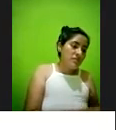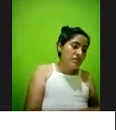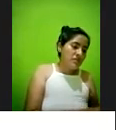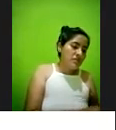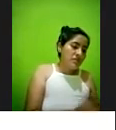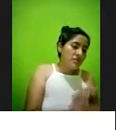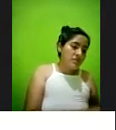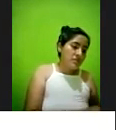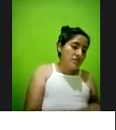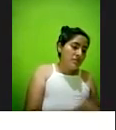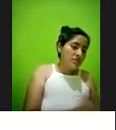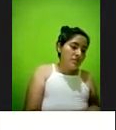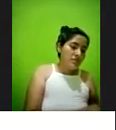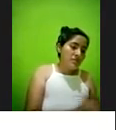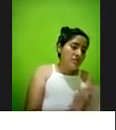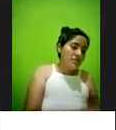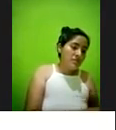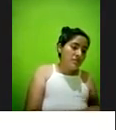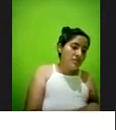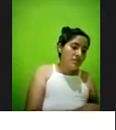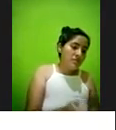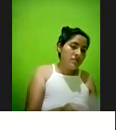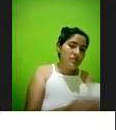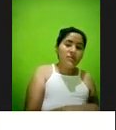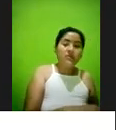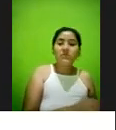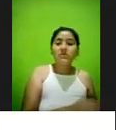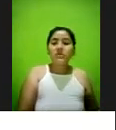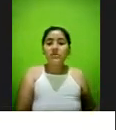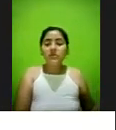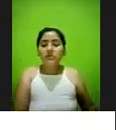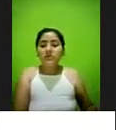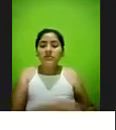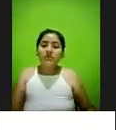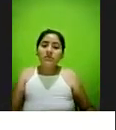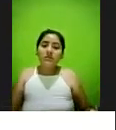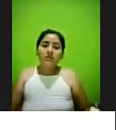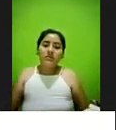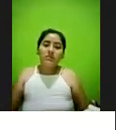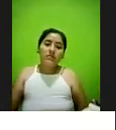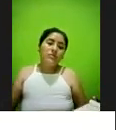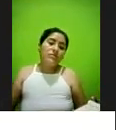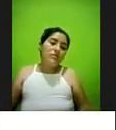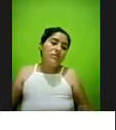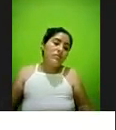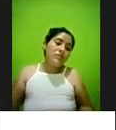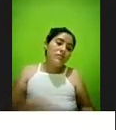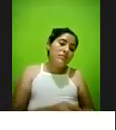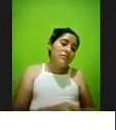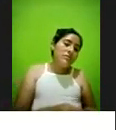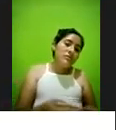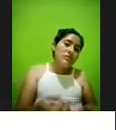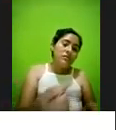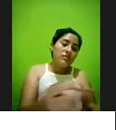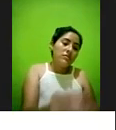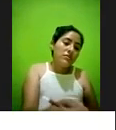el hueso más largo del cuerpo humano. Tenemos los huesos cortos, que te encontramos en los carpos y en los tarsos. Tenemos en los carpos, obviamente, luego están las falanges, pero los huesos